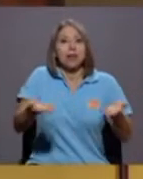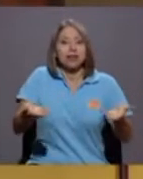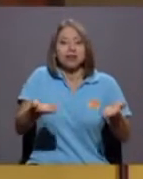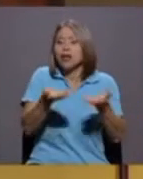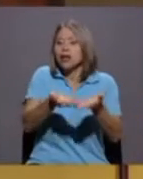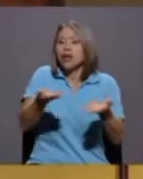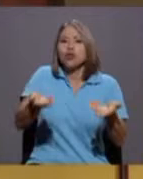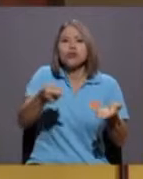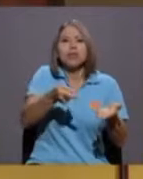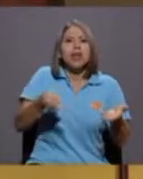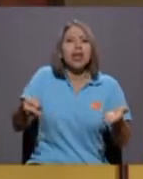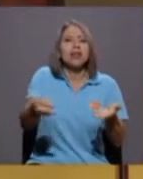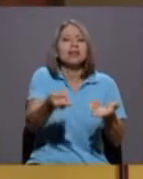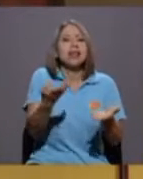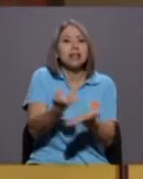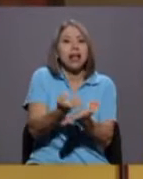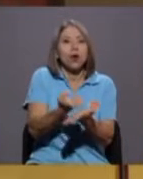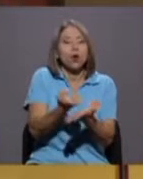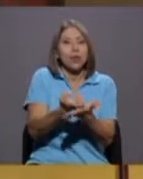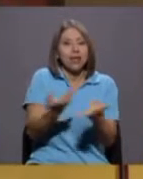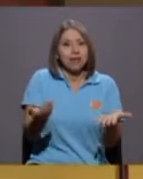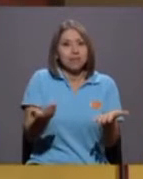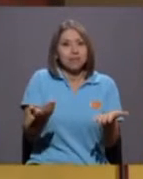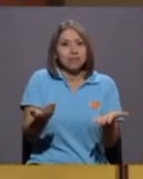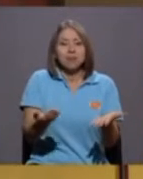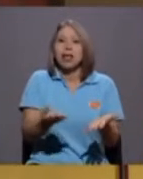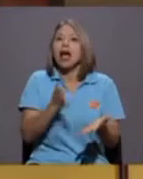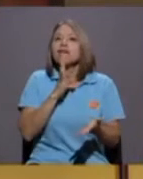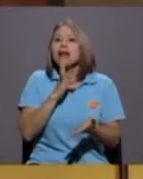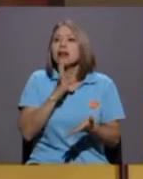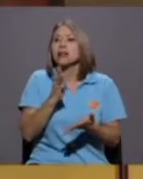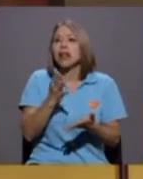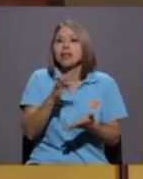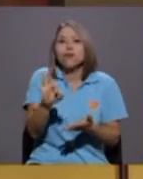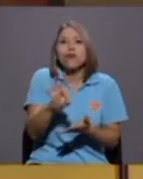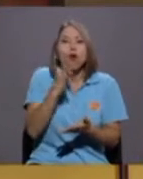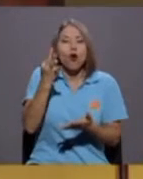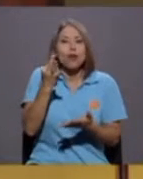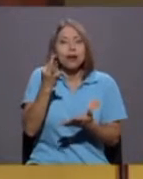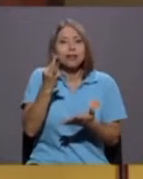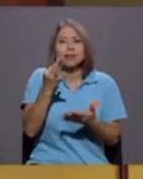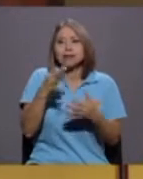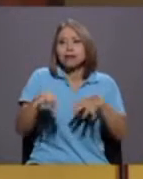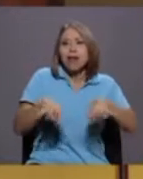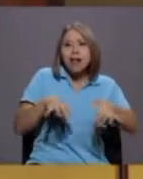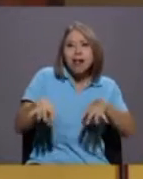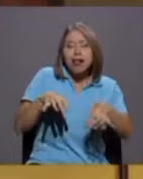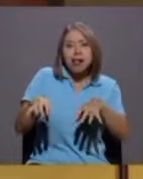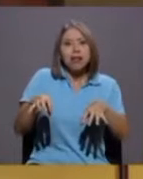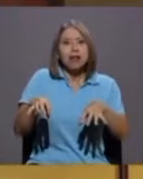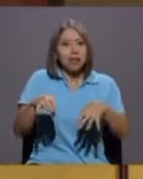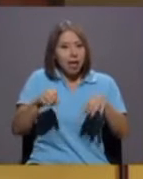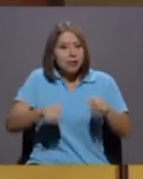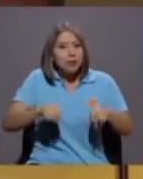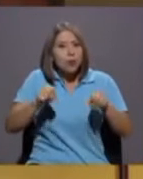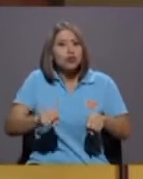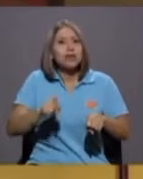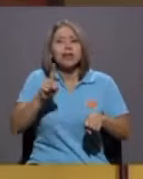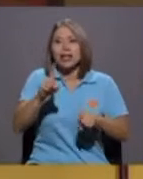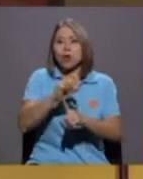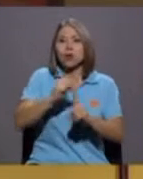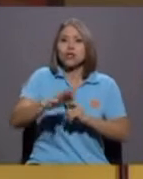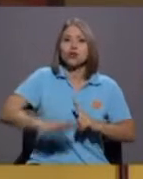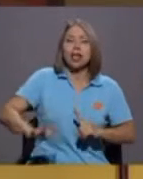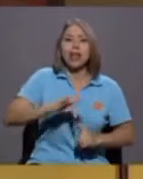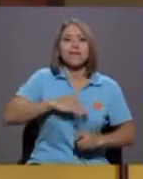bienes, justamente desde la economía, en términos de los medios de vida que hacen posible que una sociedad tenga bienestar, que tenga